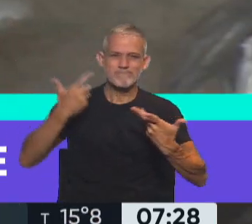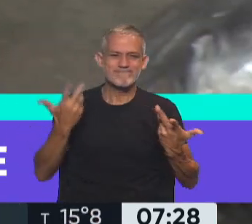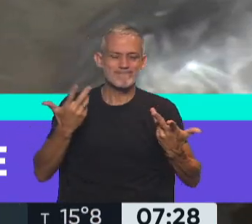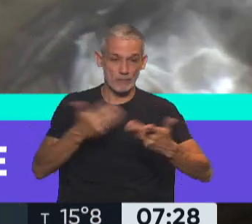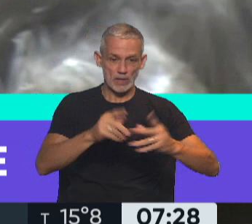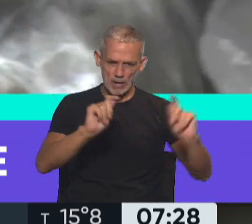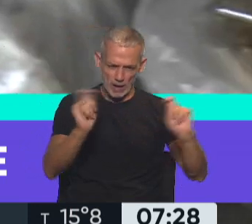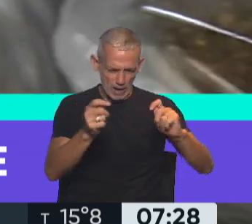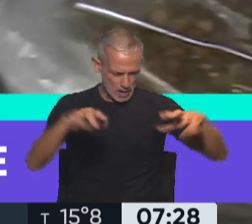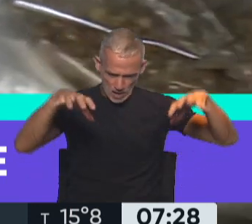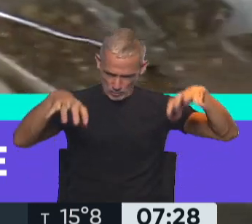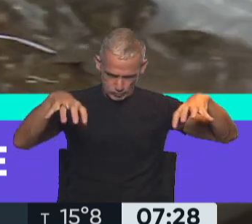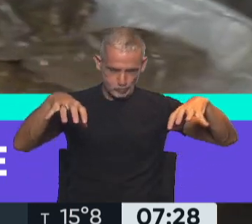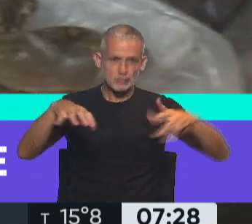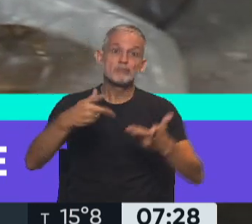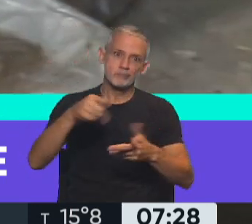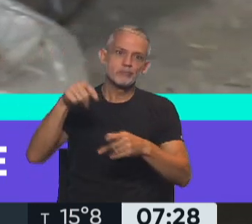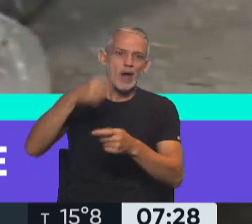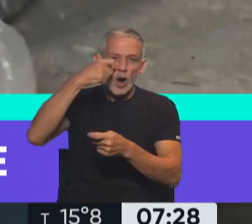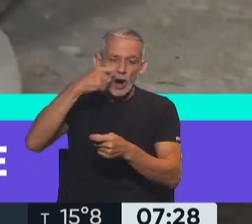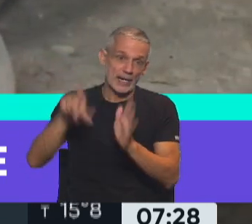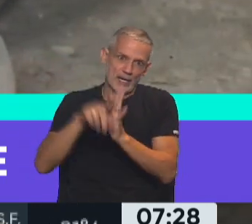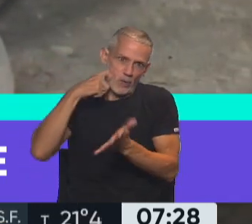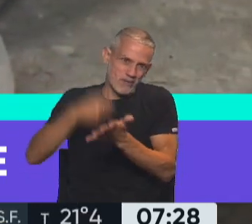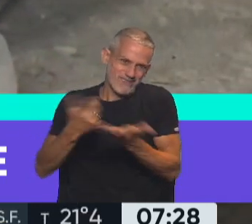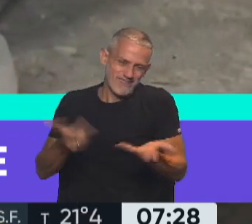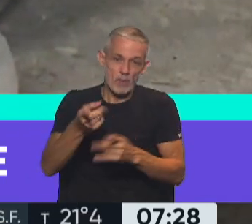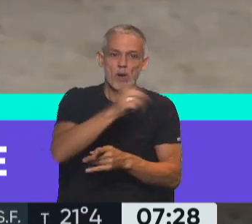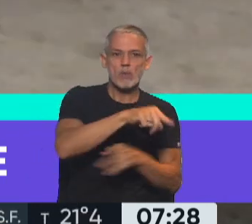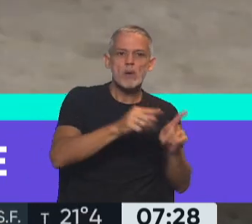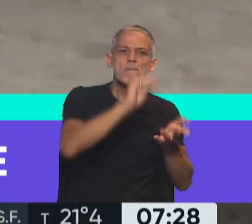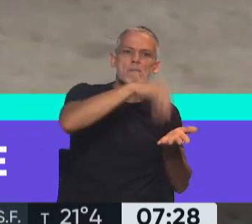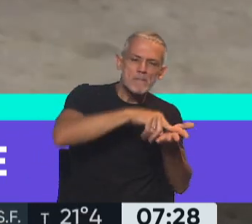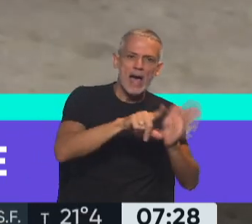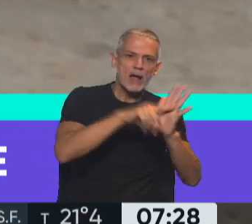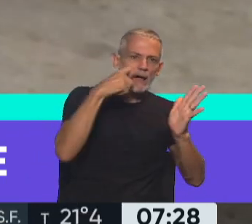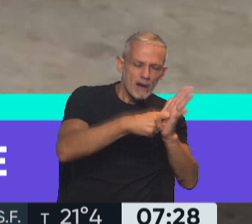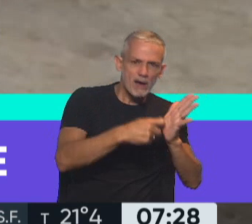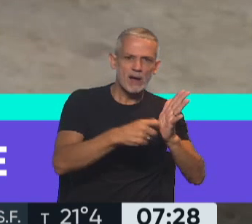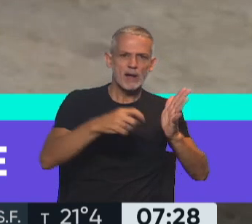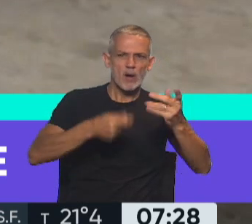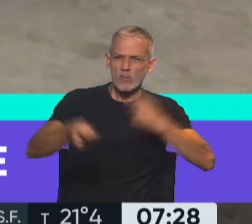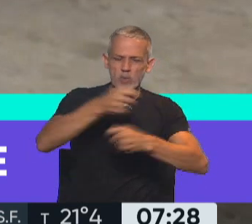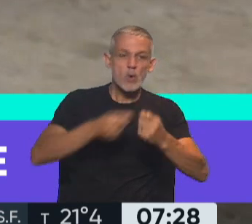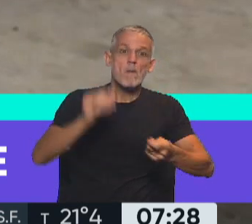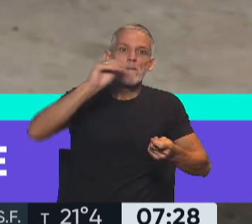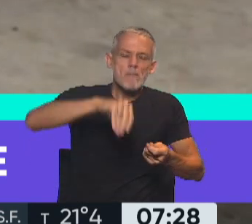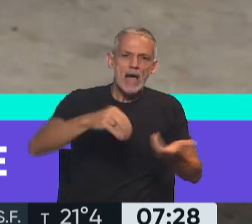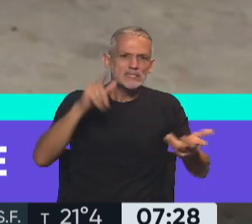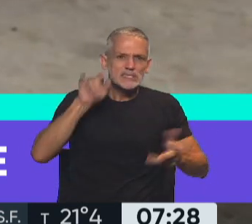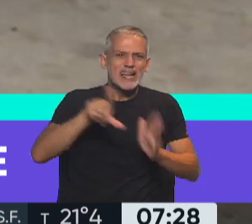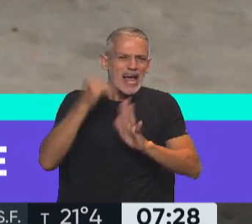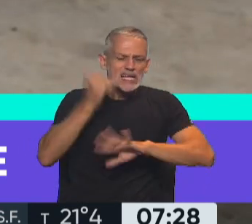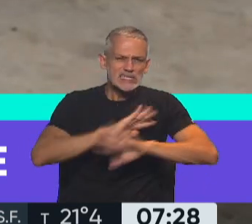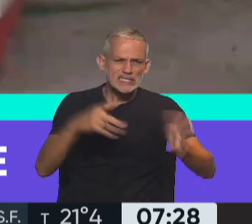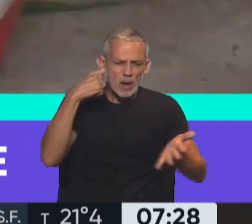adultera, estamos hablando de una sustancia ilegal que se adultera para provocar un daño extra, además del de la comercialización de algo ilegal. Es